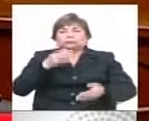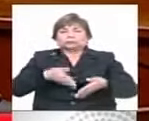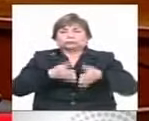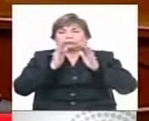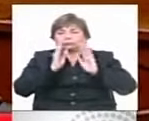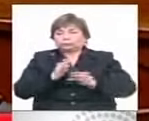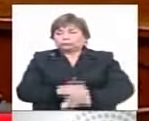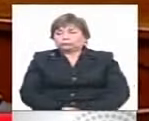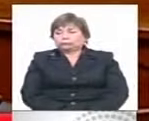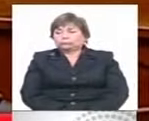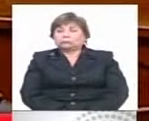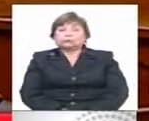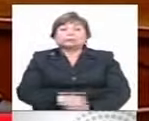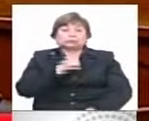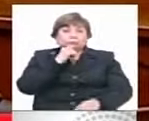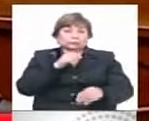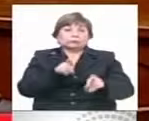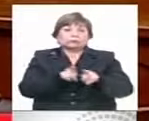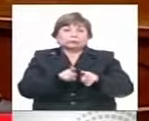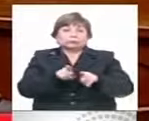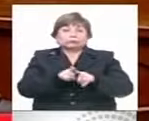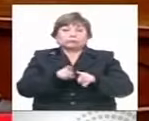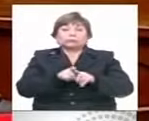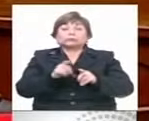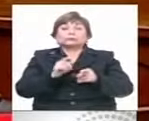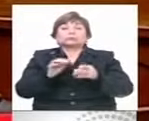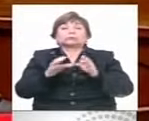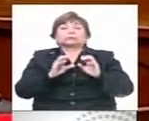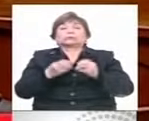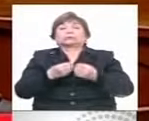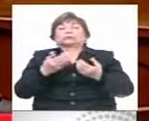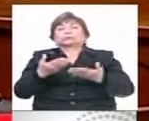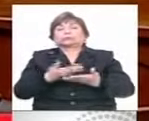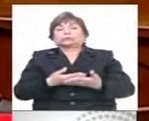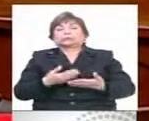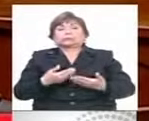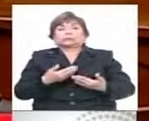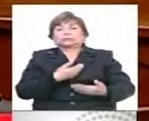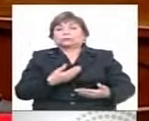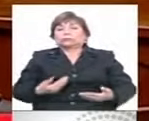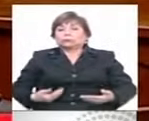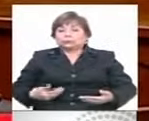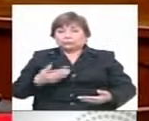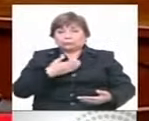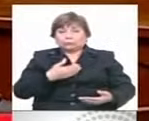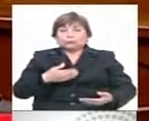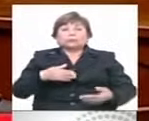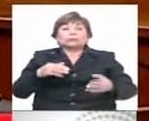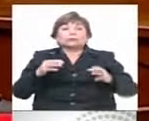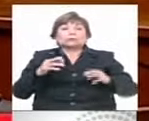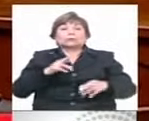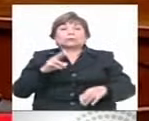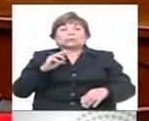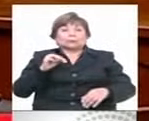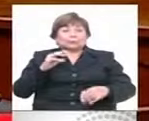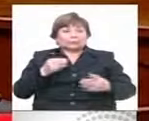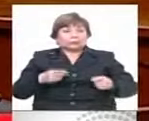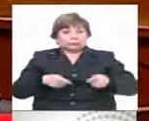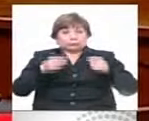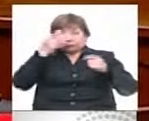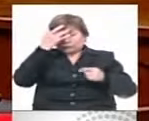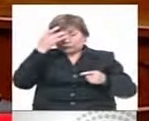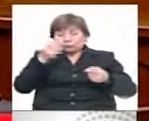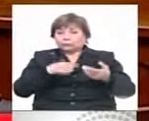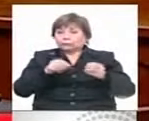puentes. Asimismo, en el marco del acuerdo de gobierno a gobierno con Reino Unido, se está